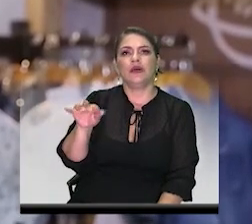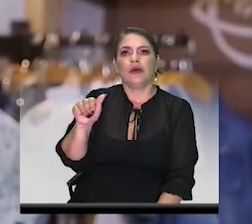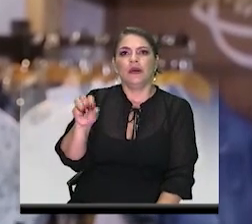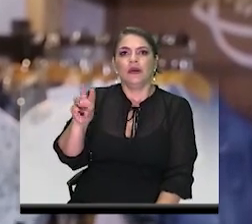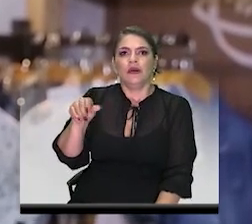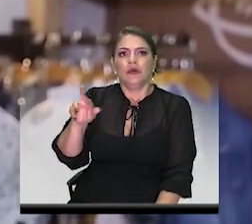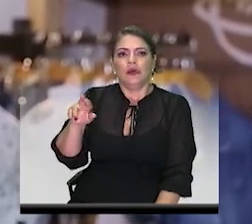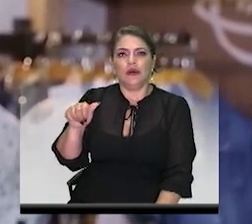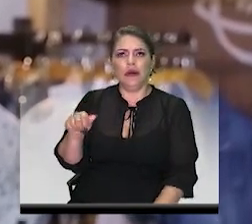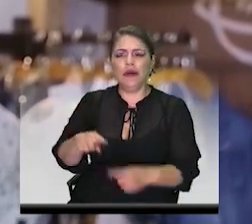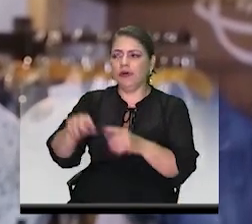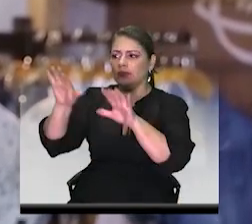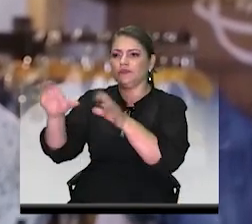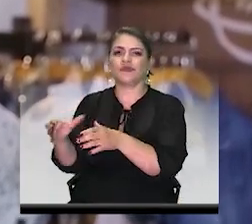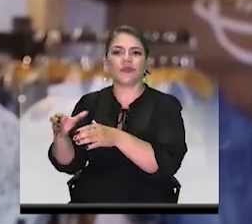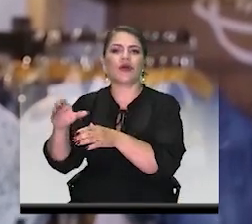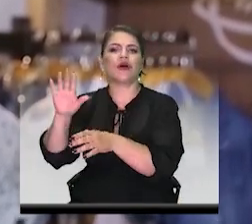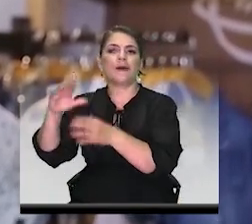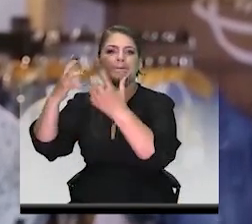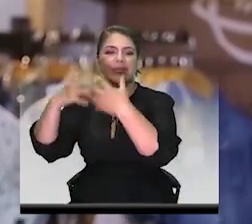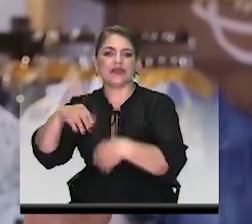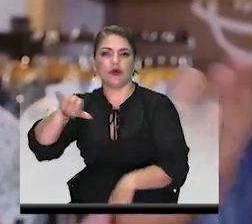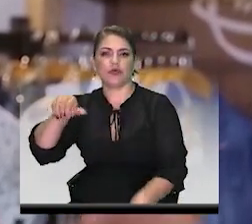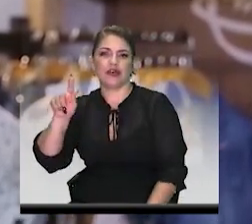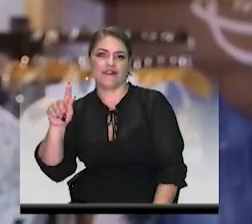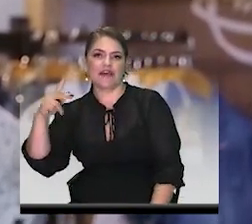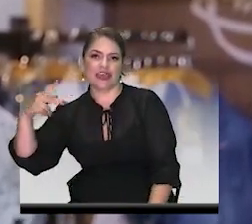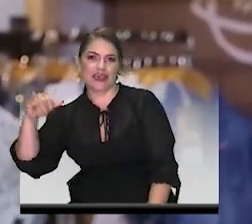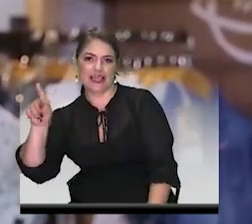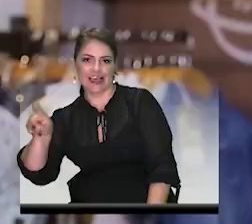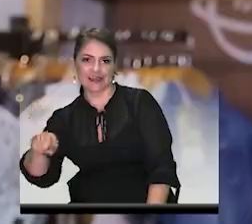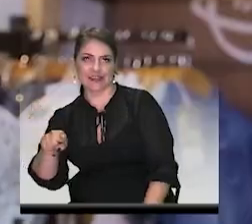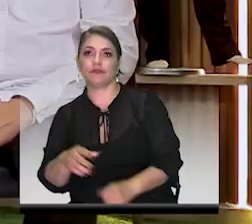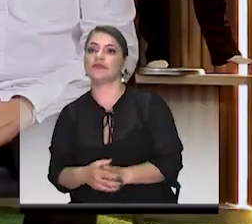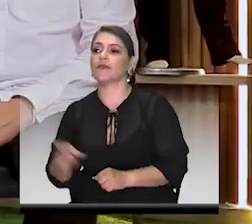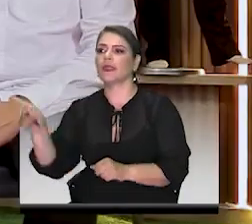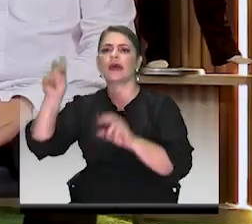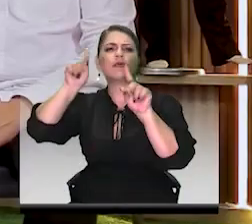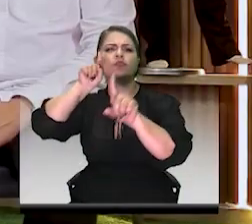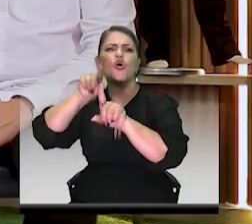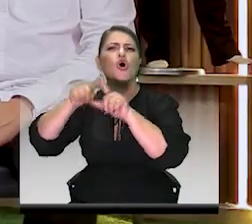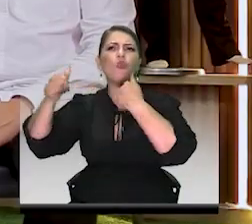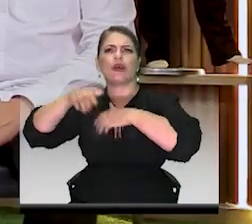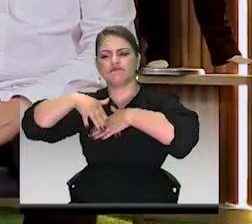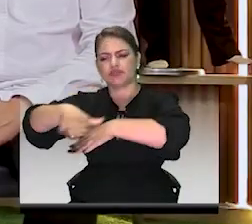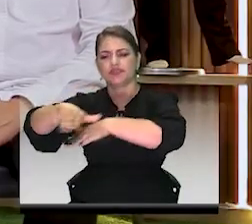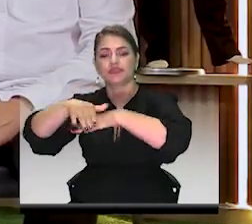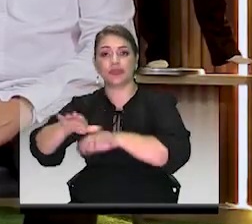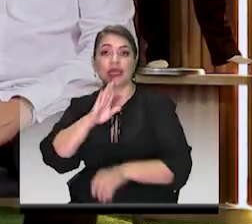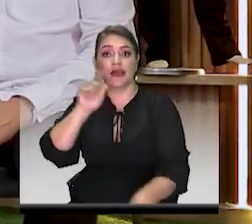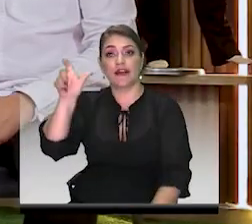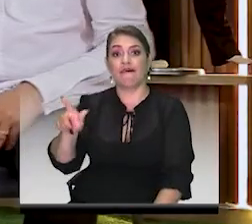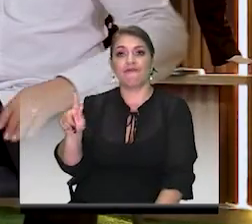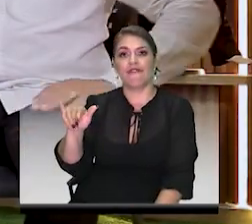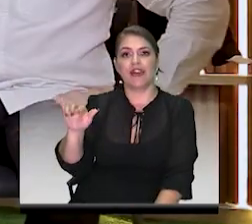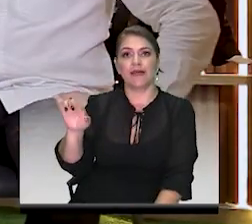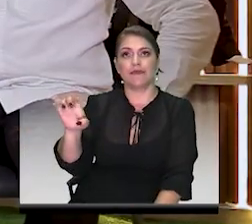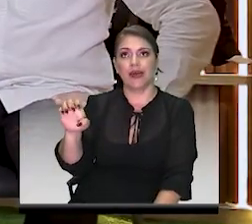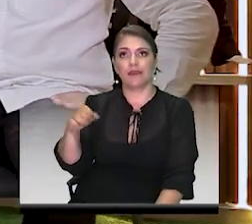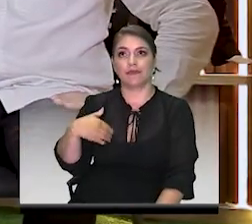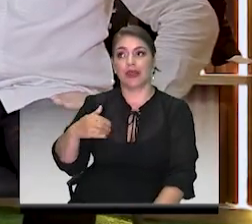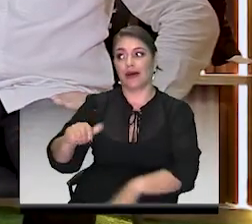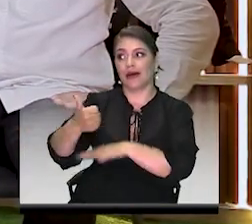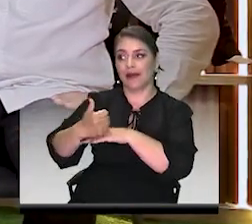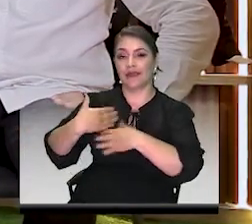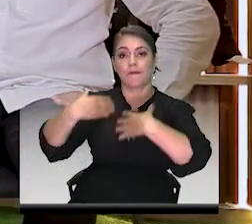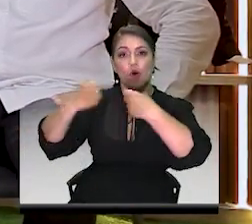Kids, una empresa dedicada a la confección. Y nos acompaña Felipe Bustamante, gerente y propietario. Felipe, bienvenido.